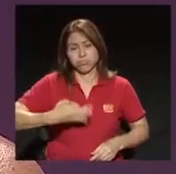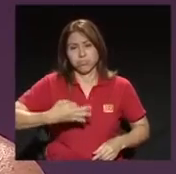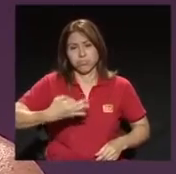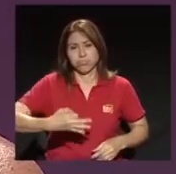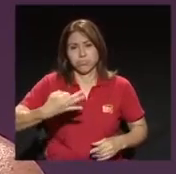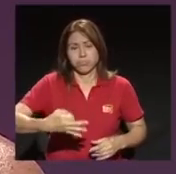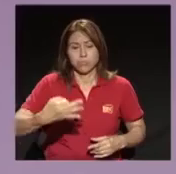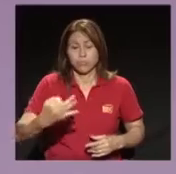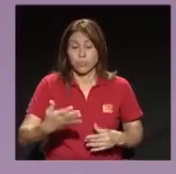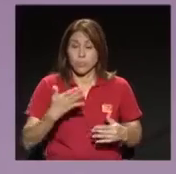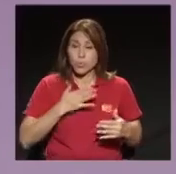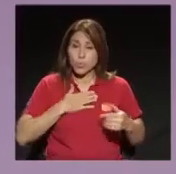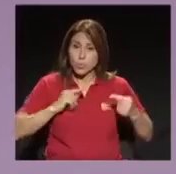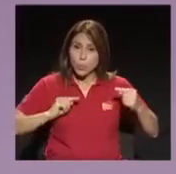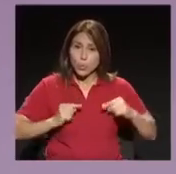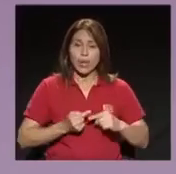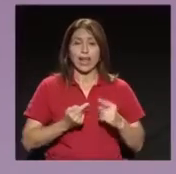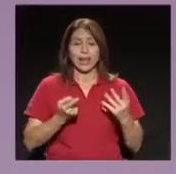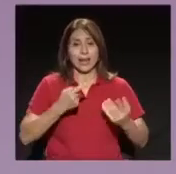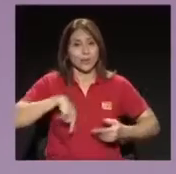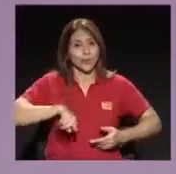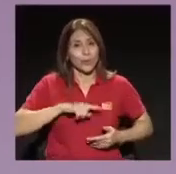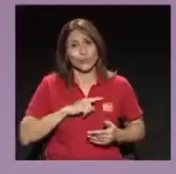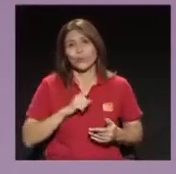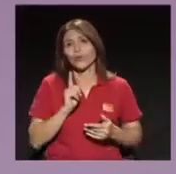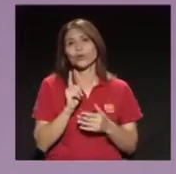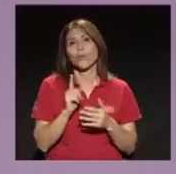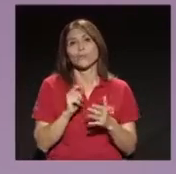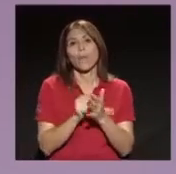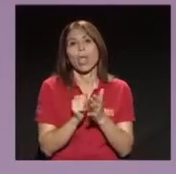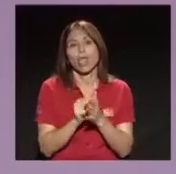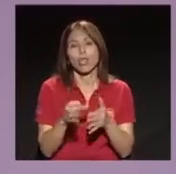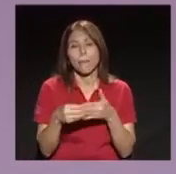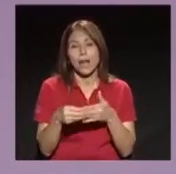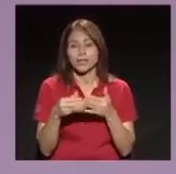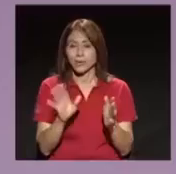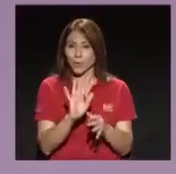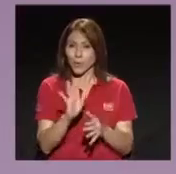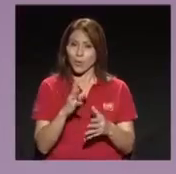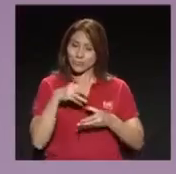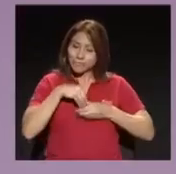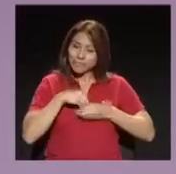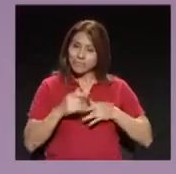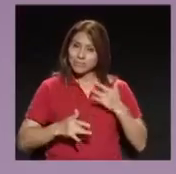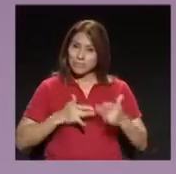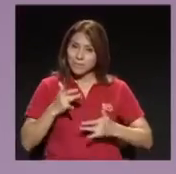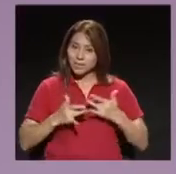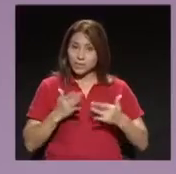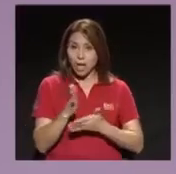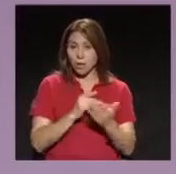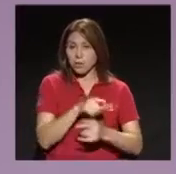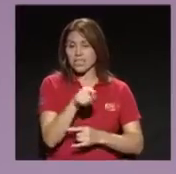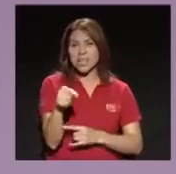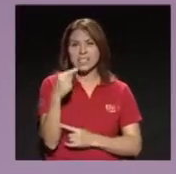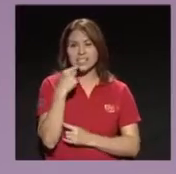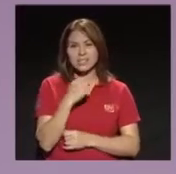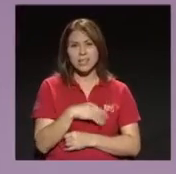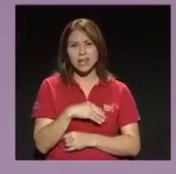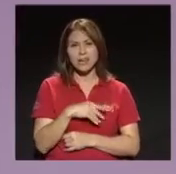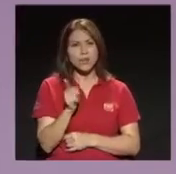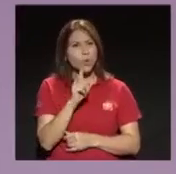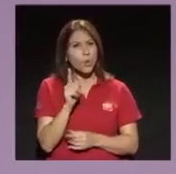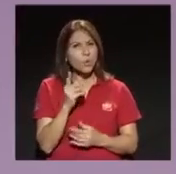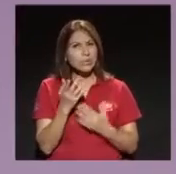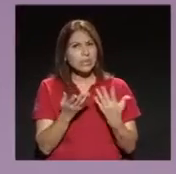¿verdad?, duele y no somos de plástico, ¿verdad? Algunas de ellas decían, bueno, no es que me ponga a pensar todo el tiempo, ¿será que soy